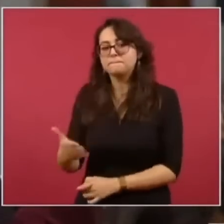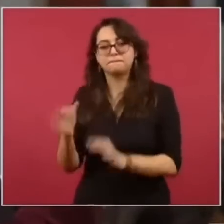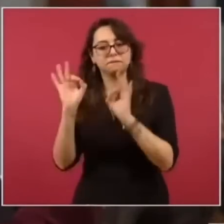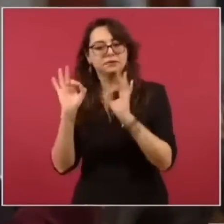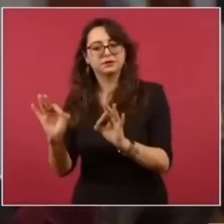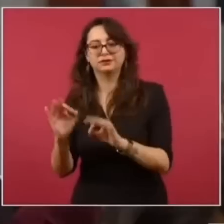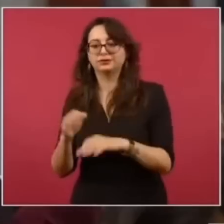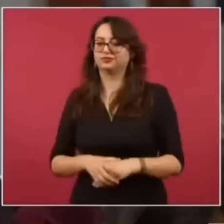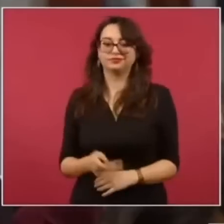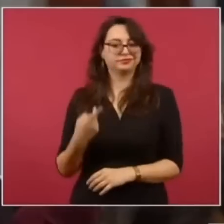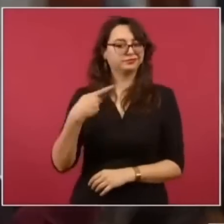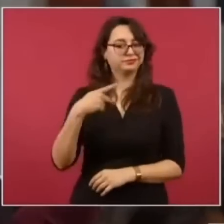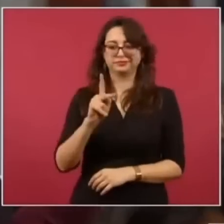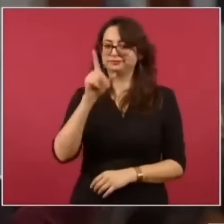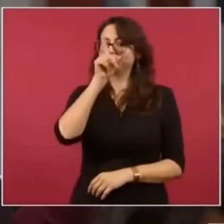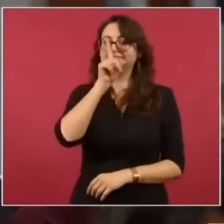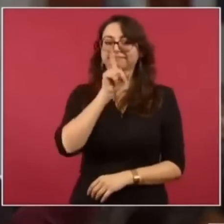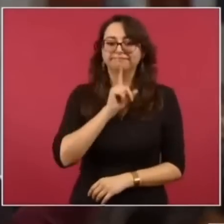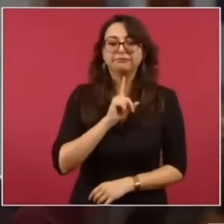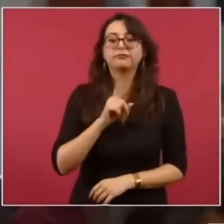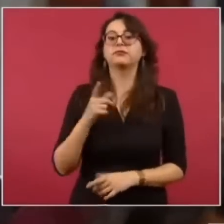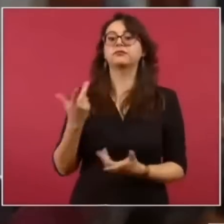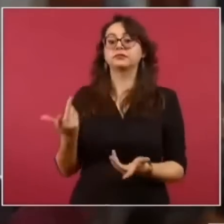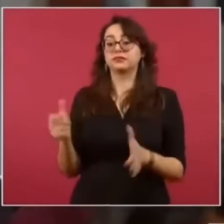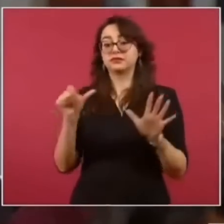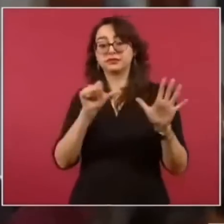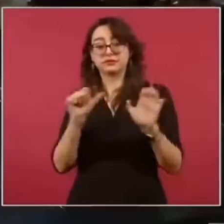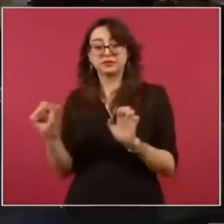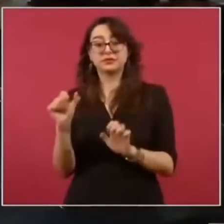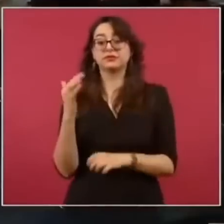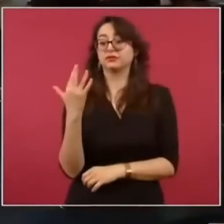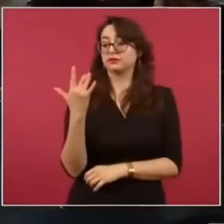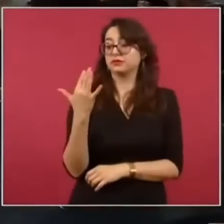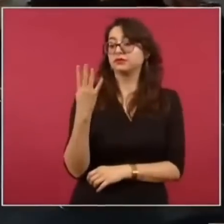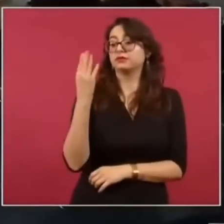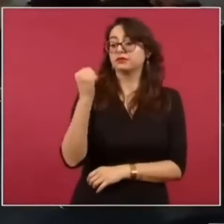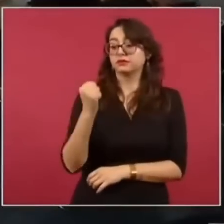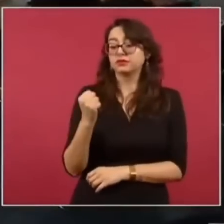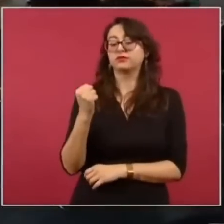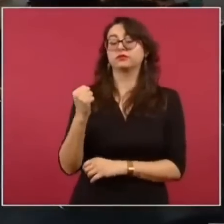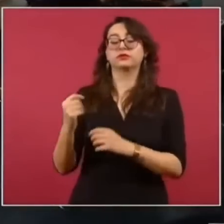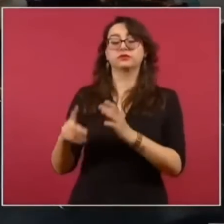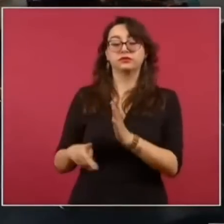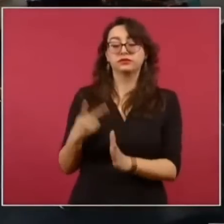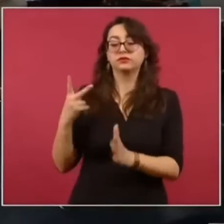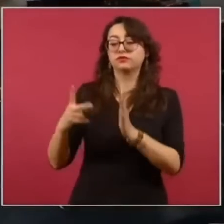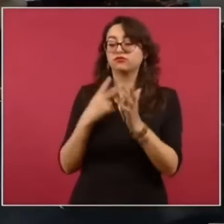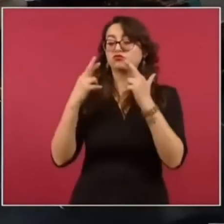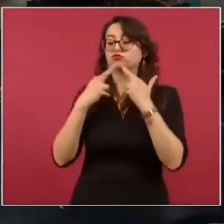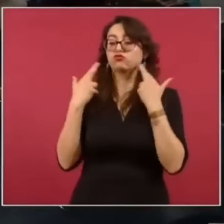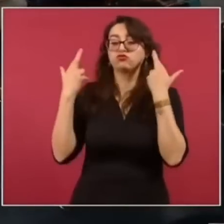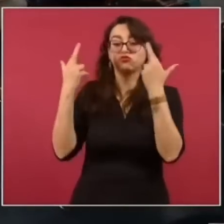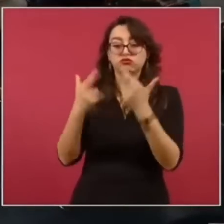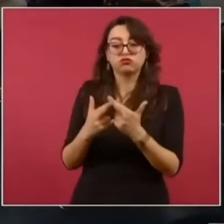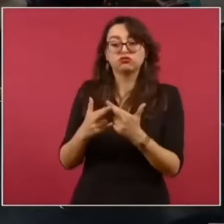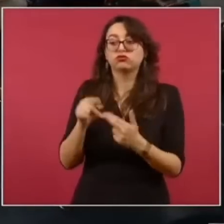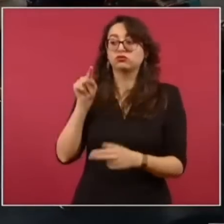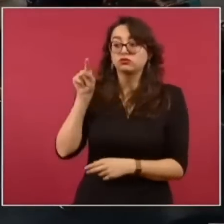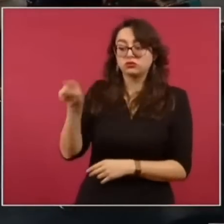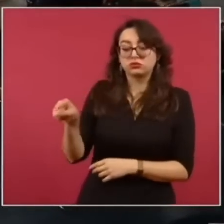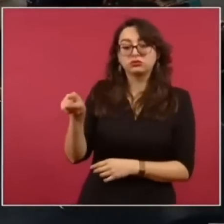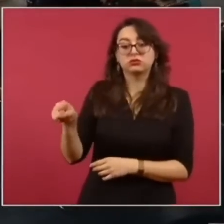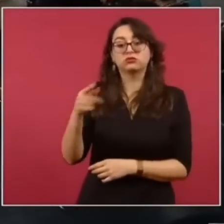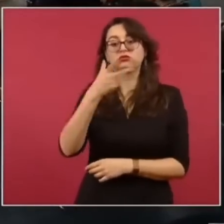las 659 reuniones de seguridad que hubo en 6 años, Cabeza de Vaca solo acudió a